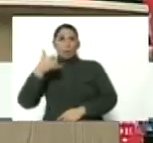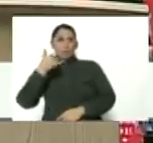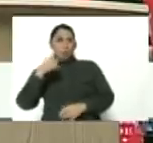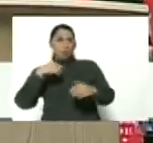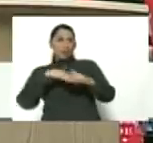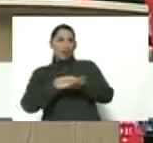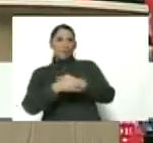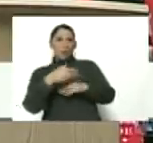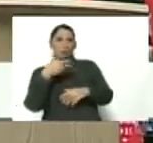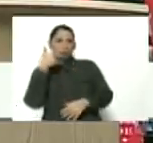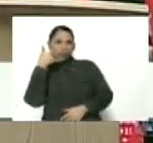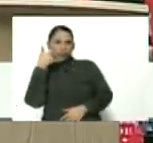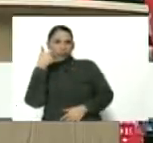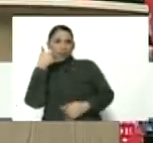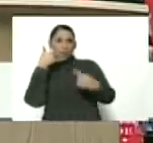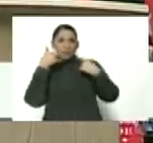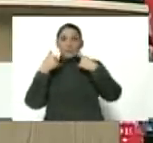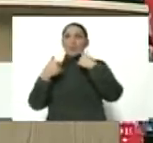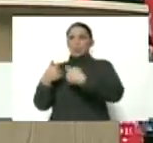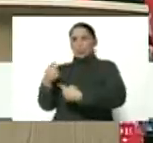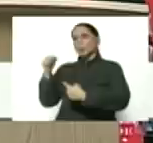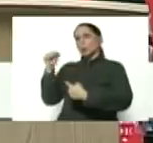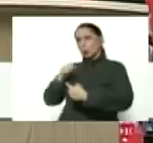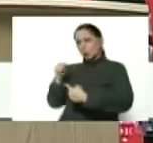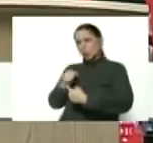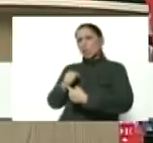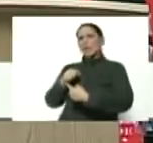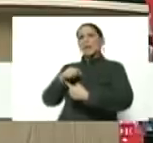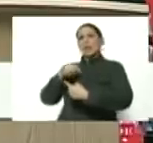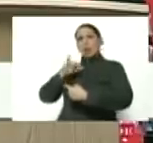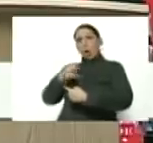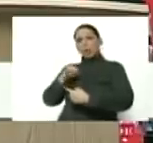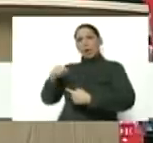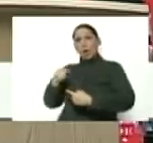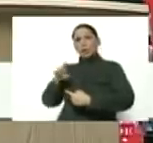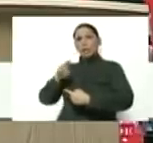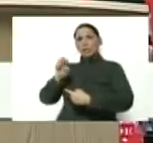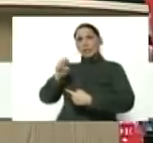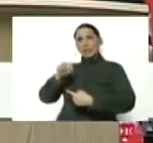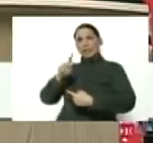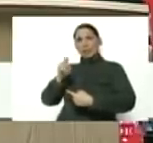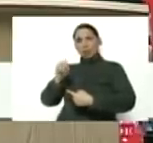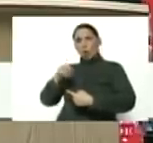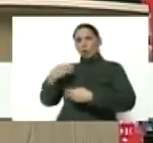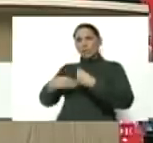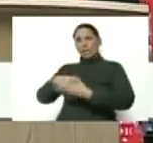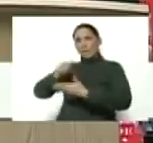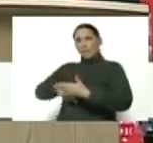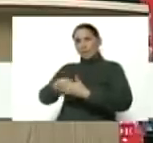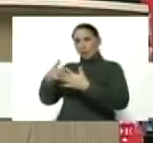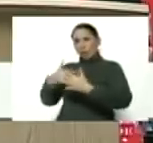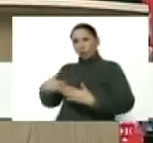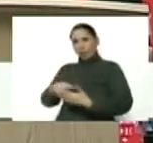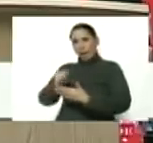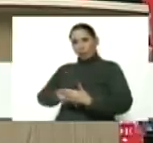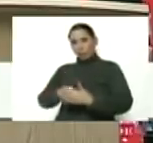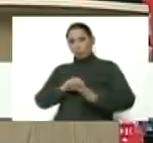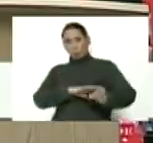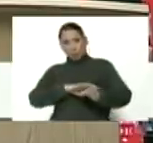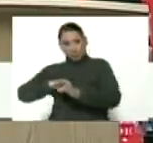grabó diciendo que en efecto a través de Vergara y de JJ Rendón se daría la firma del contrato. Por otra